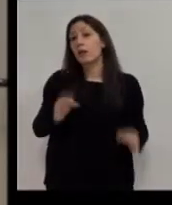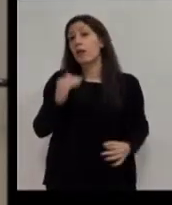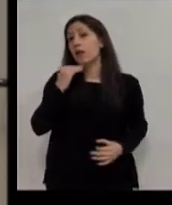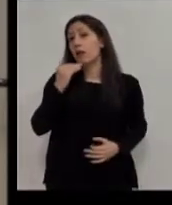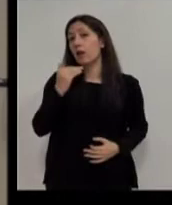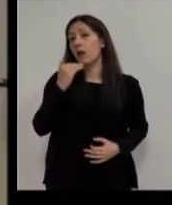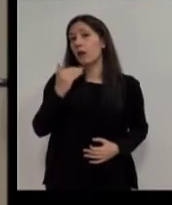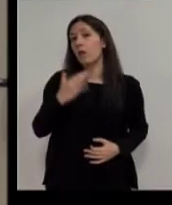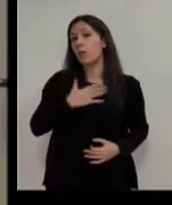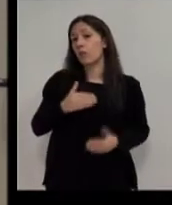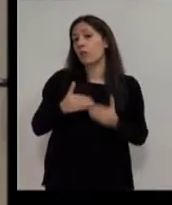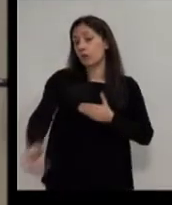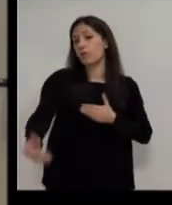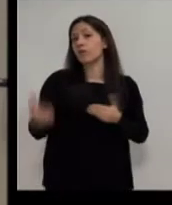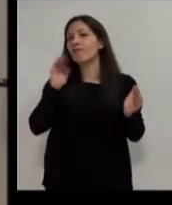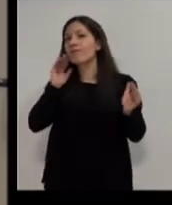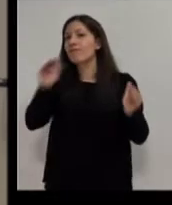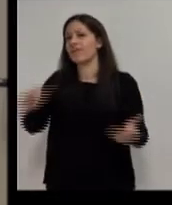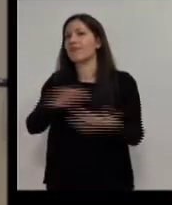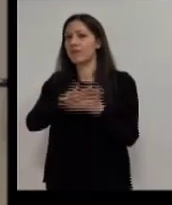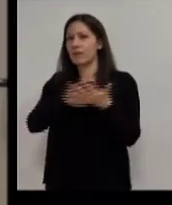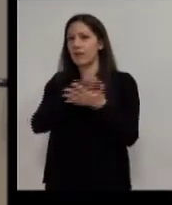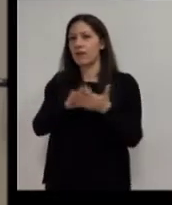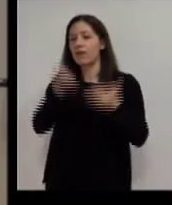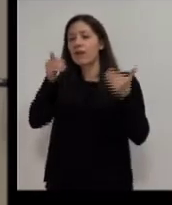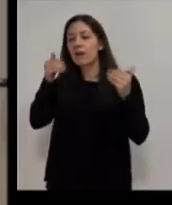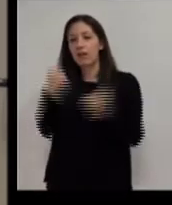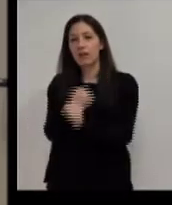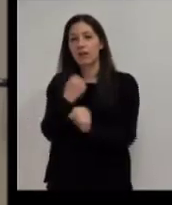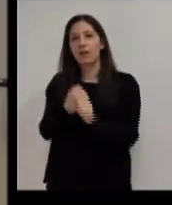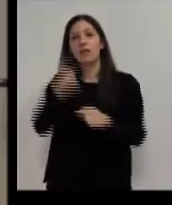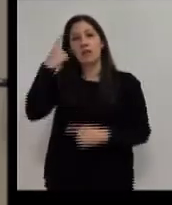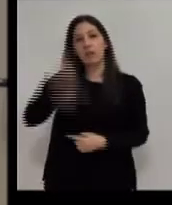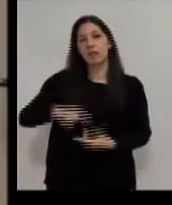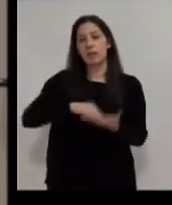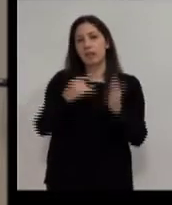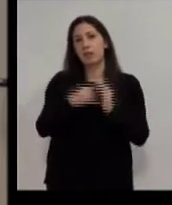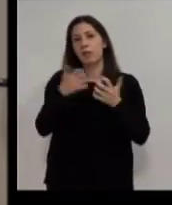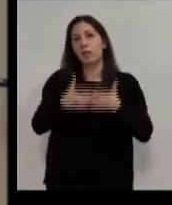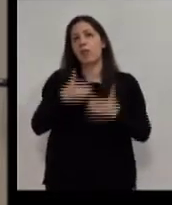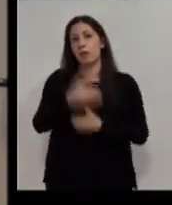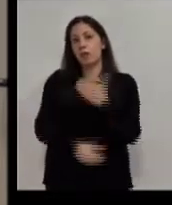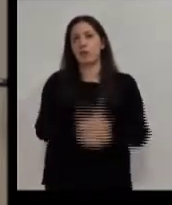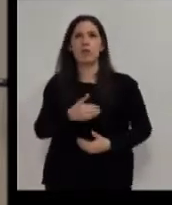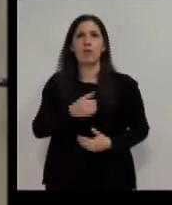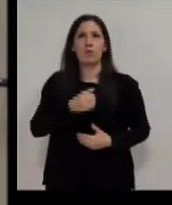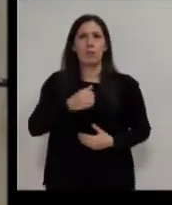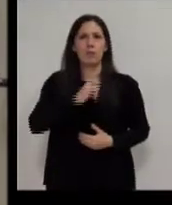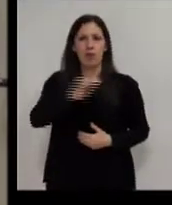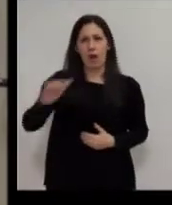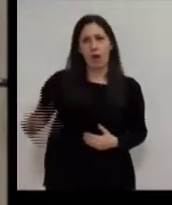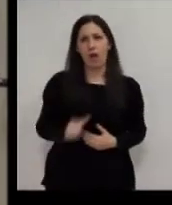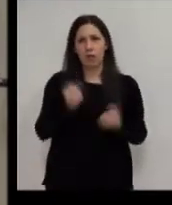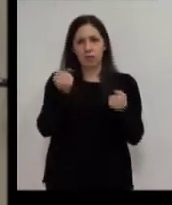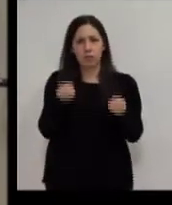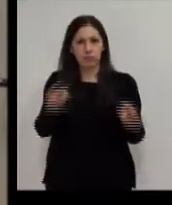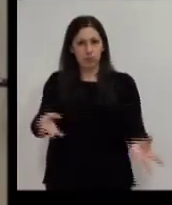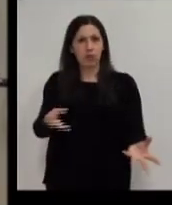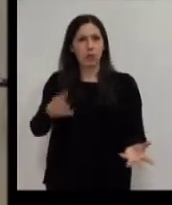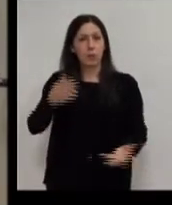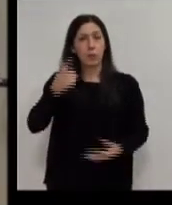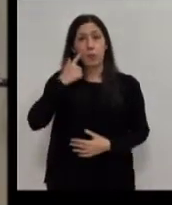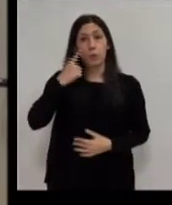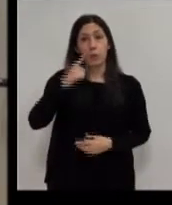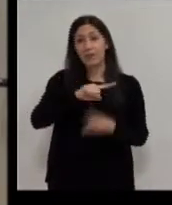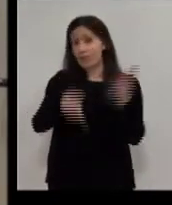menos, pero yo creo que eso es algo que también tenemos que volcarnos. Bueno, sabemos que hay muchos sistemas operativos pero